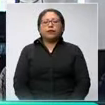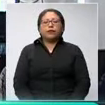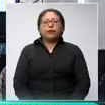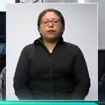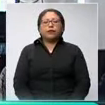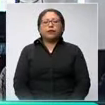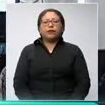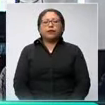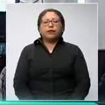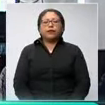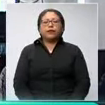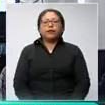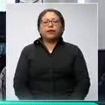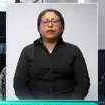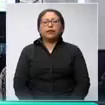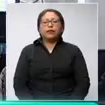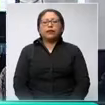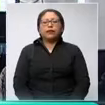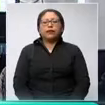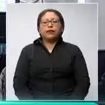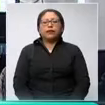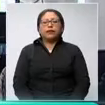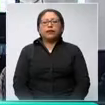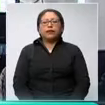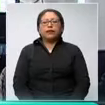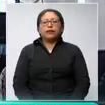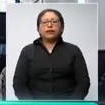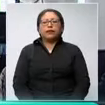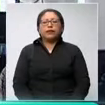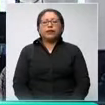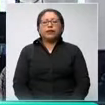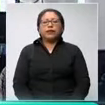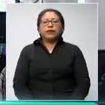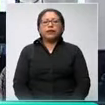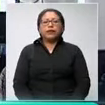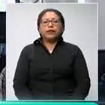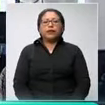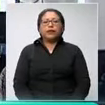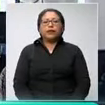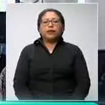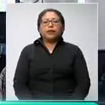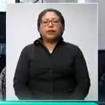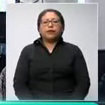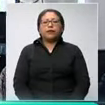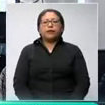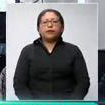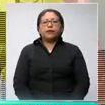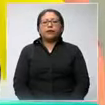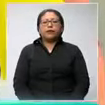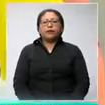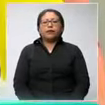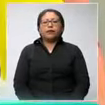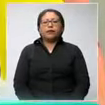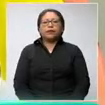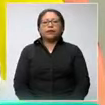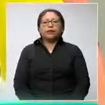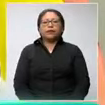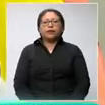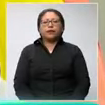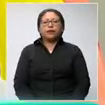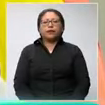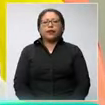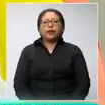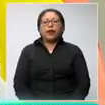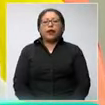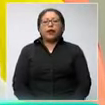está realizando este avance y qué elementos se están tomando en cuenta para evitar la revictimización? Sobre los